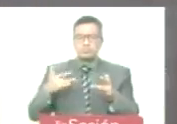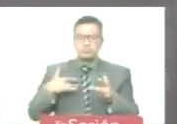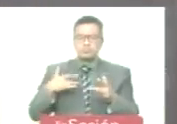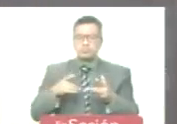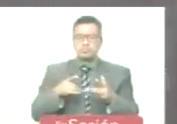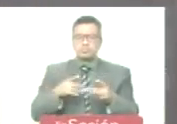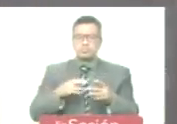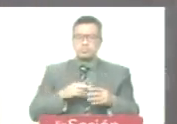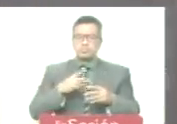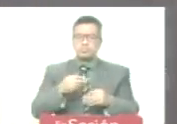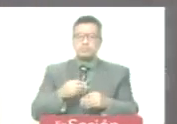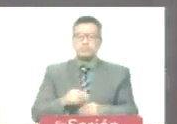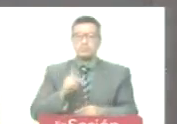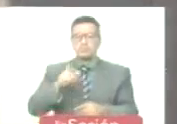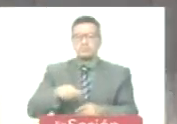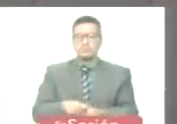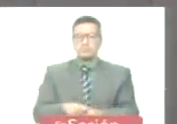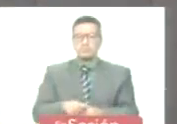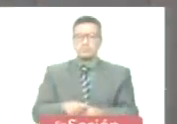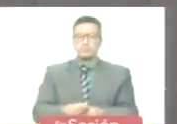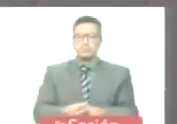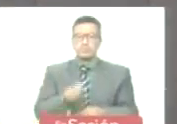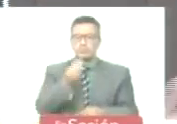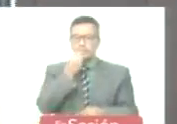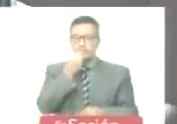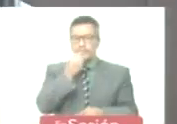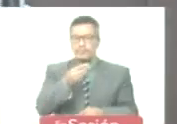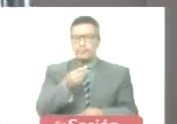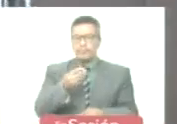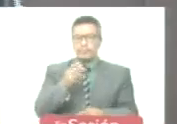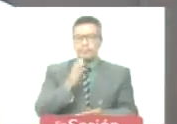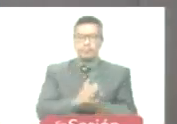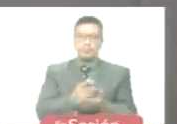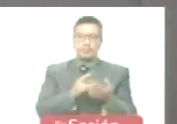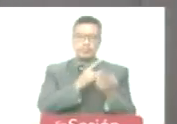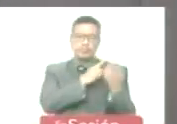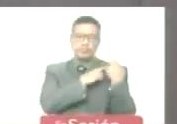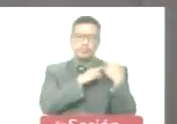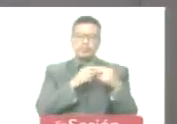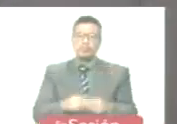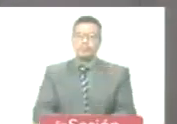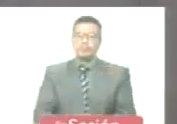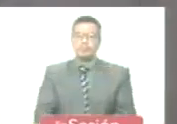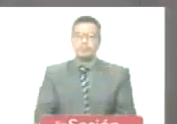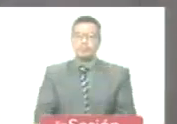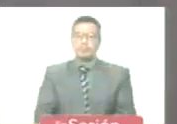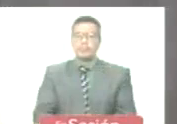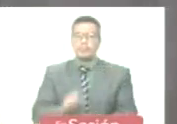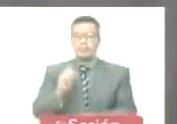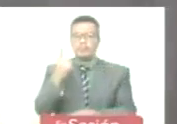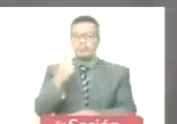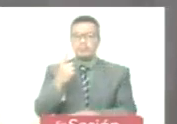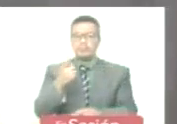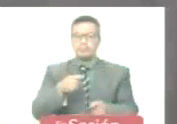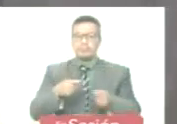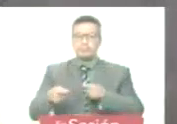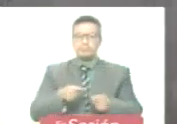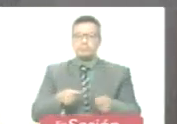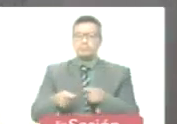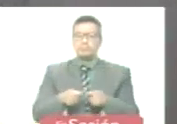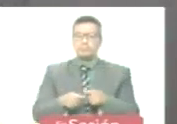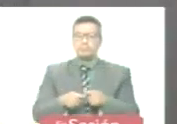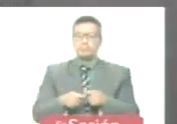aún espiritual, sino también la alimentación, que de por sí representa la primera acción